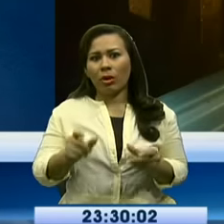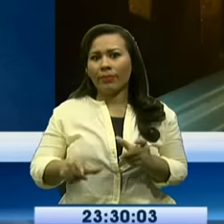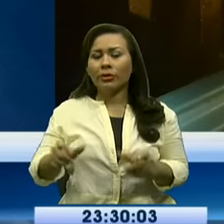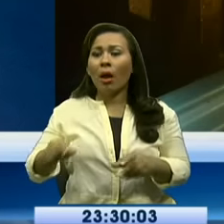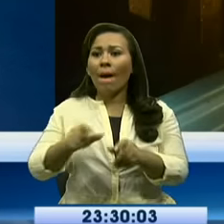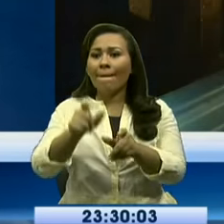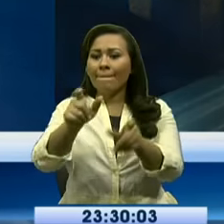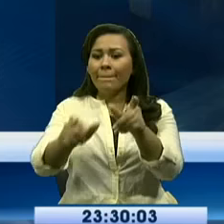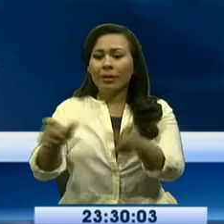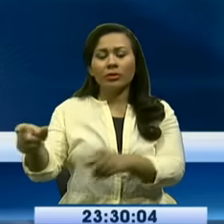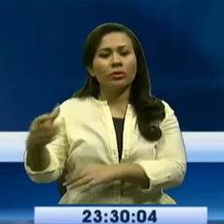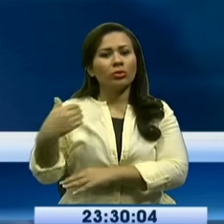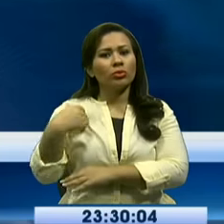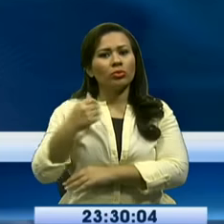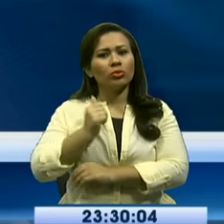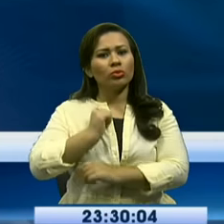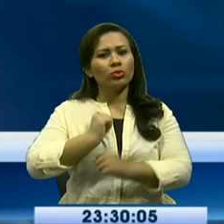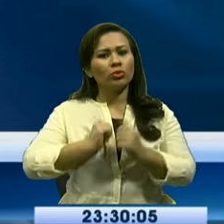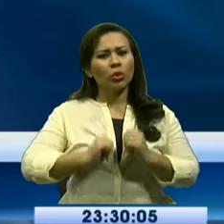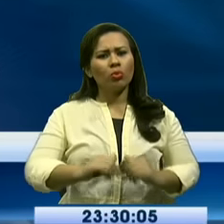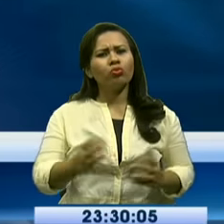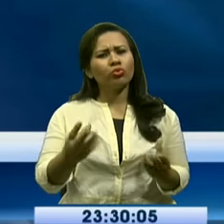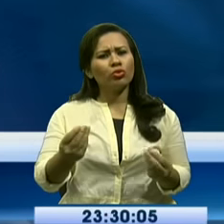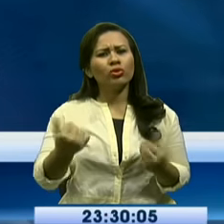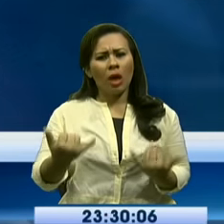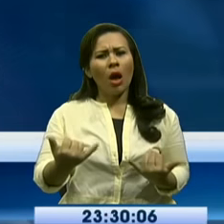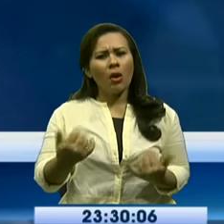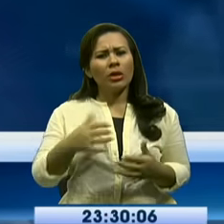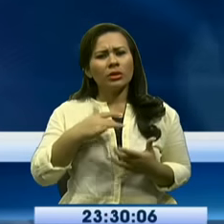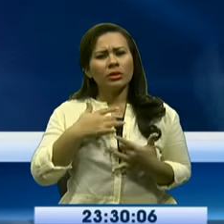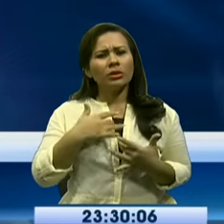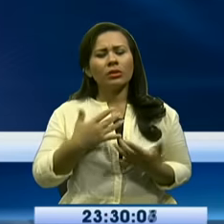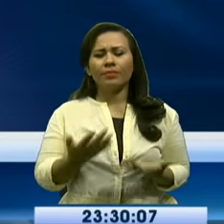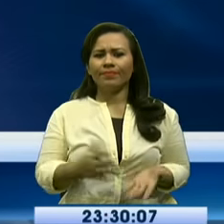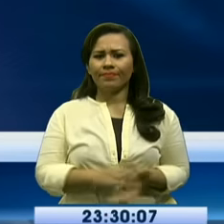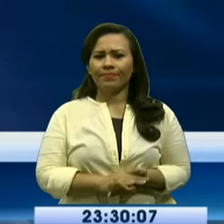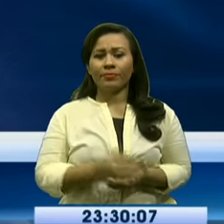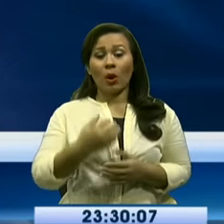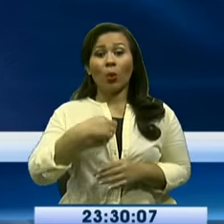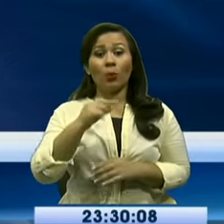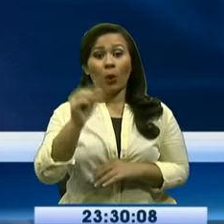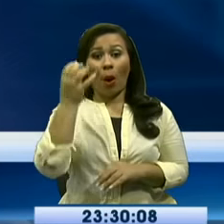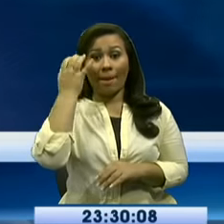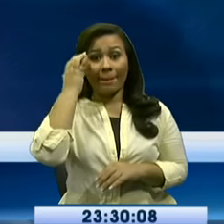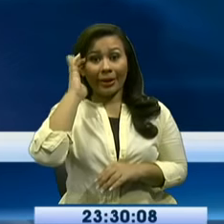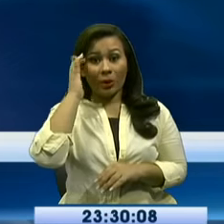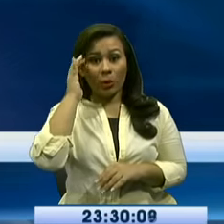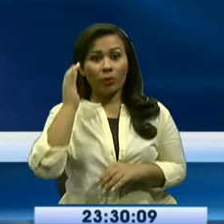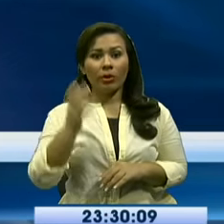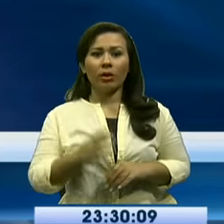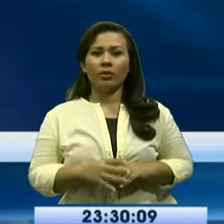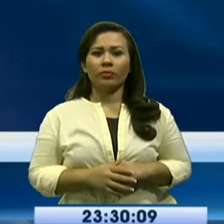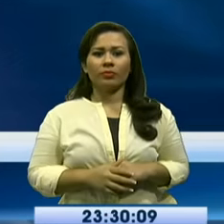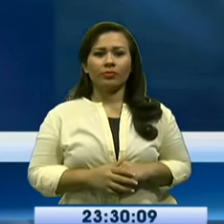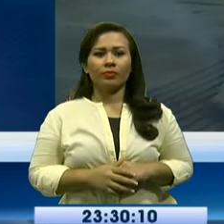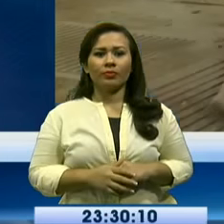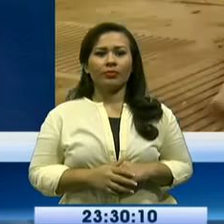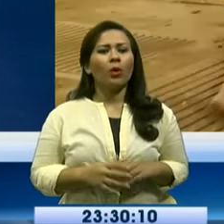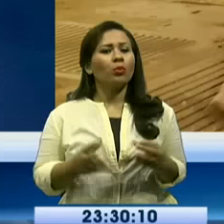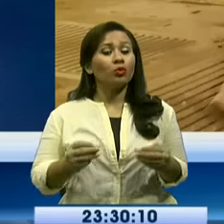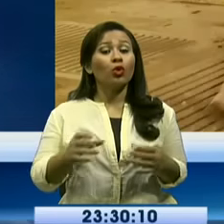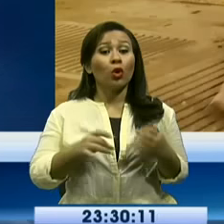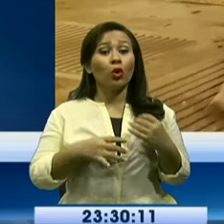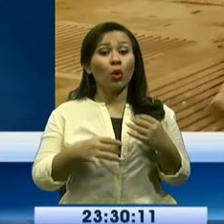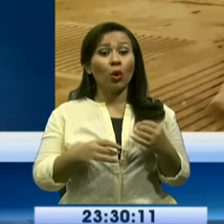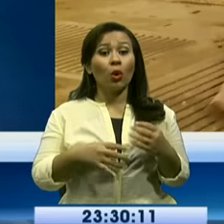pueblo, que tenemos sentimientos sensibles en este momento, ¿no? Estamos angustiados, preocupados, con mucho dolor en